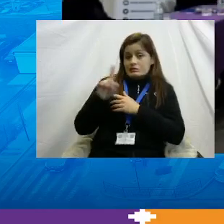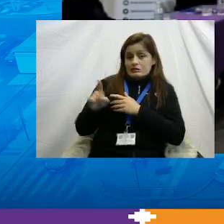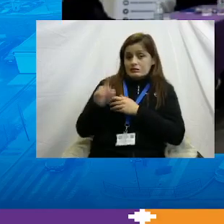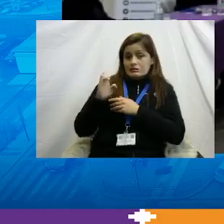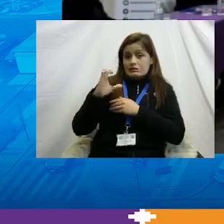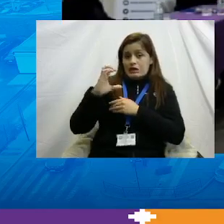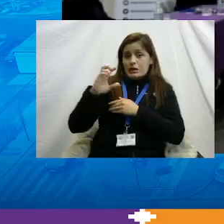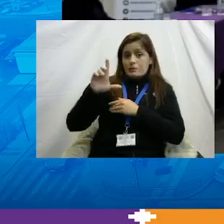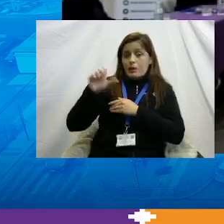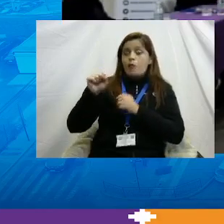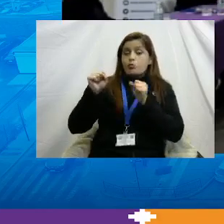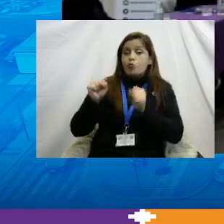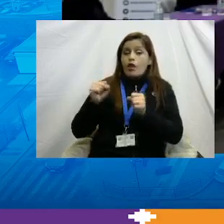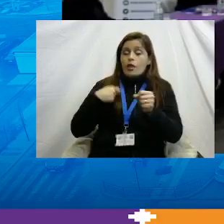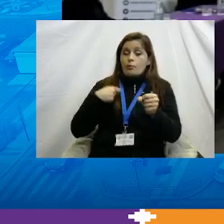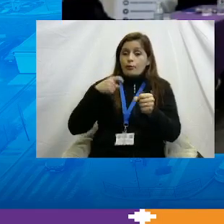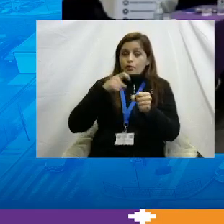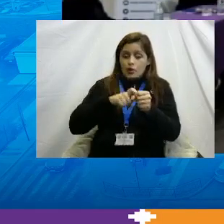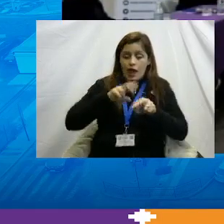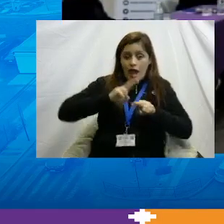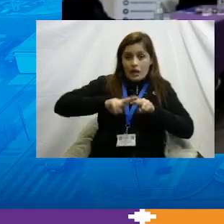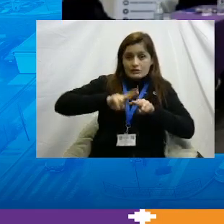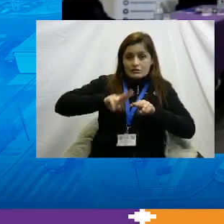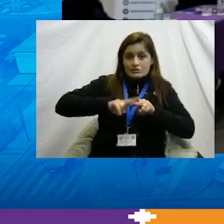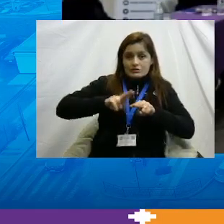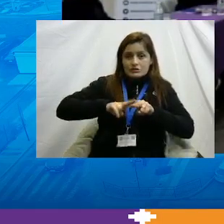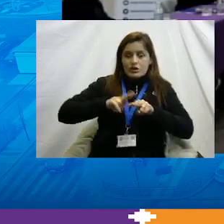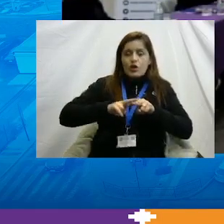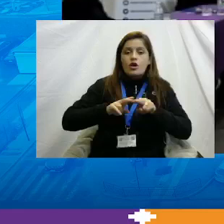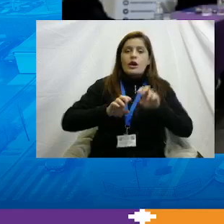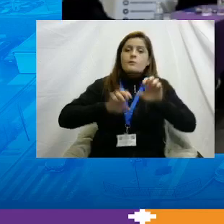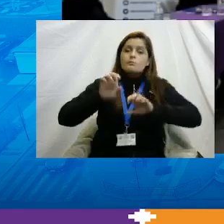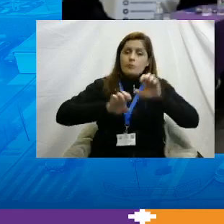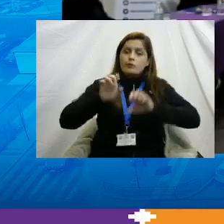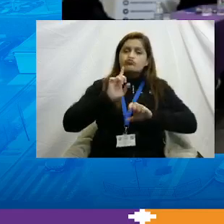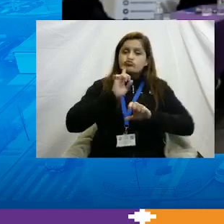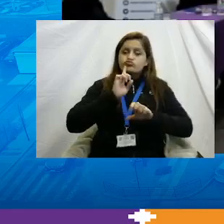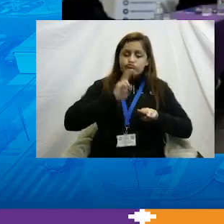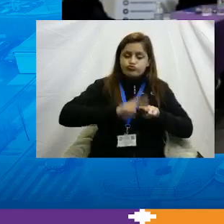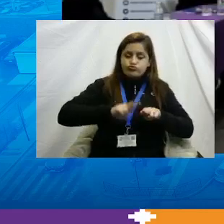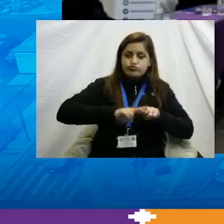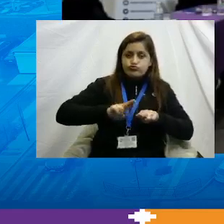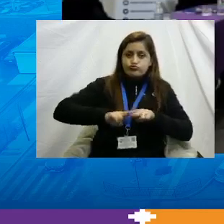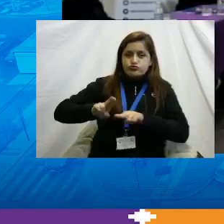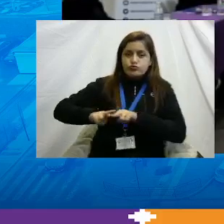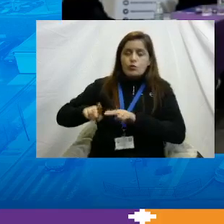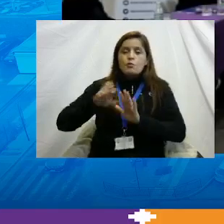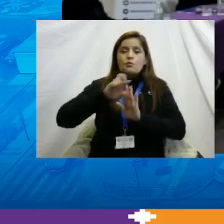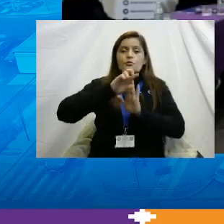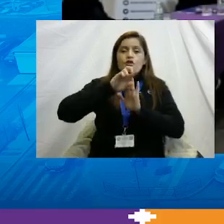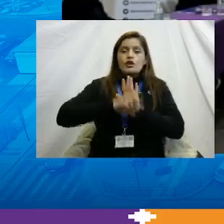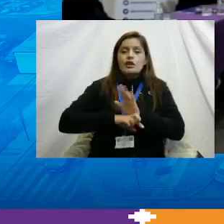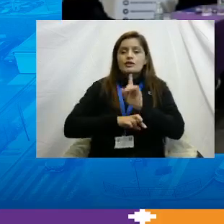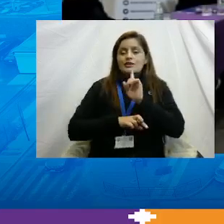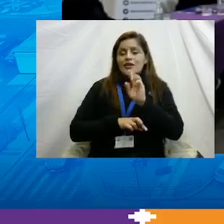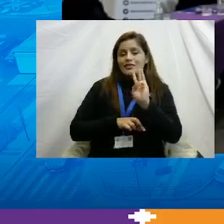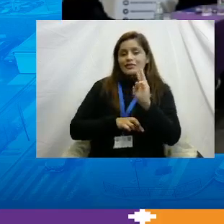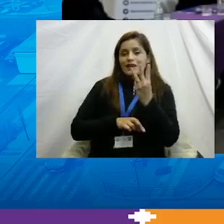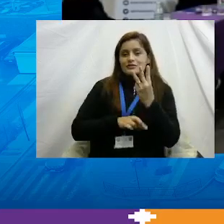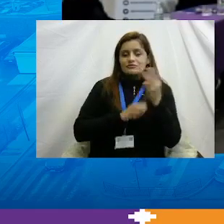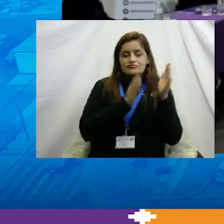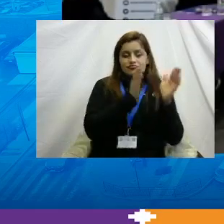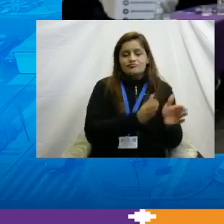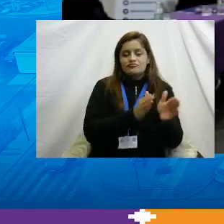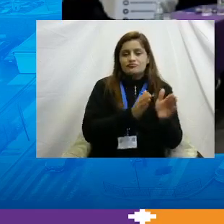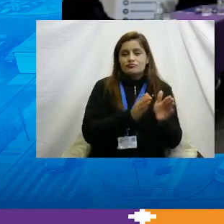postular y se ejecutaron obras por parte de la empresa Rodel, contando con un proyecto que tenía 3 etapas, pero solo se